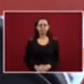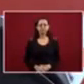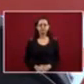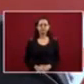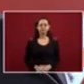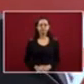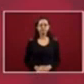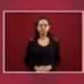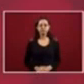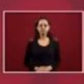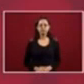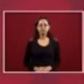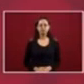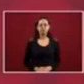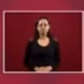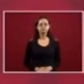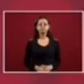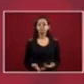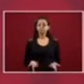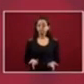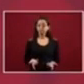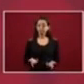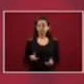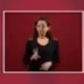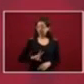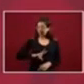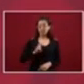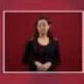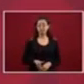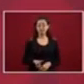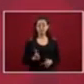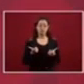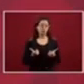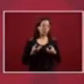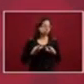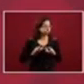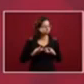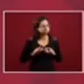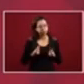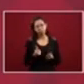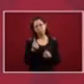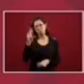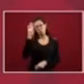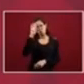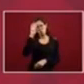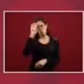lo cierto es que se gasta mucho en mantener